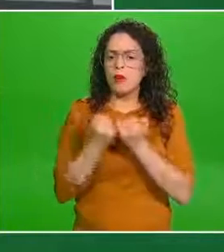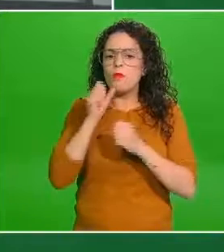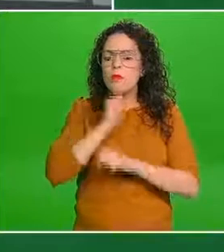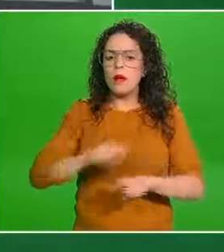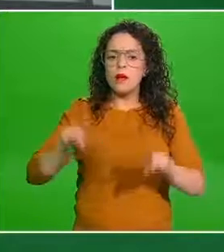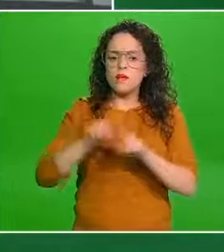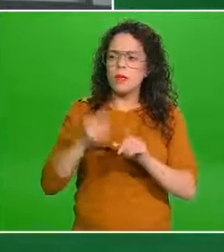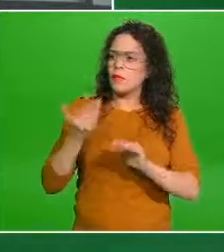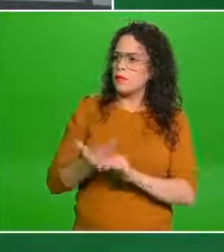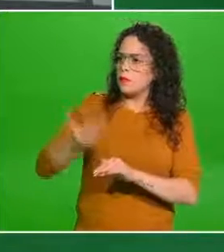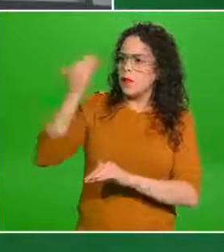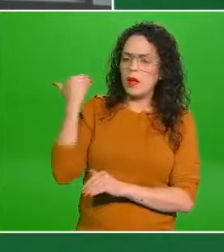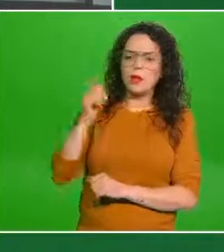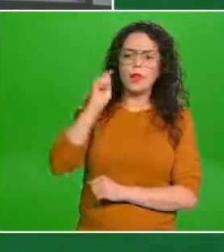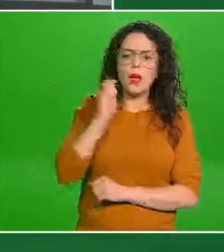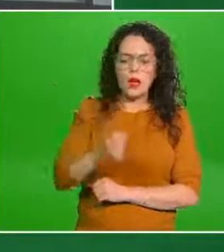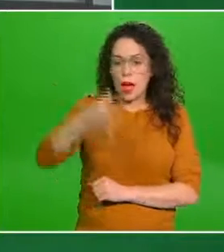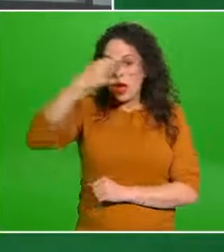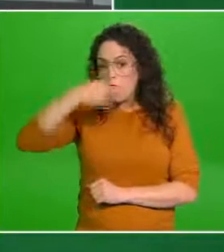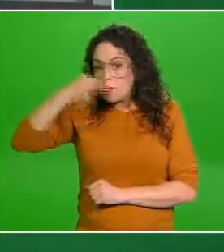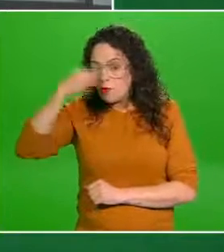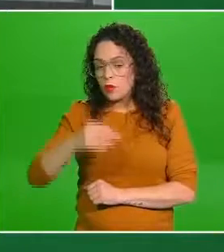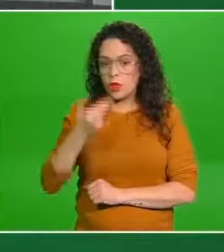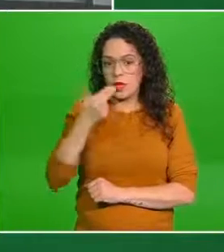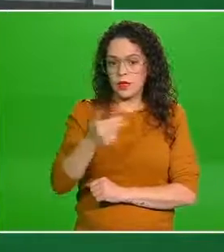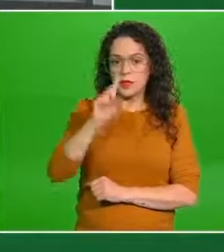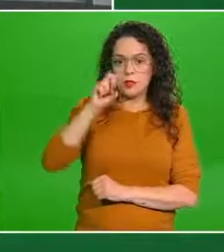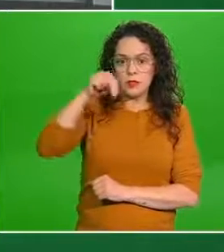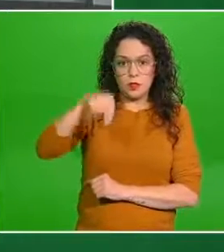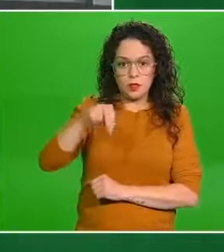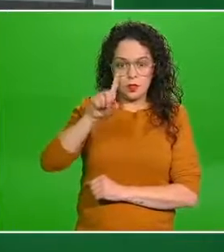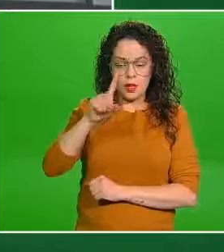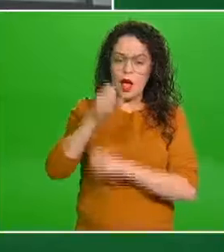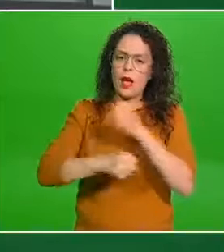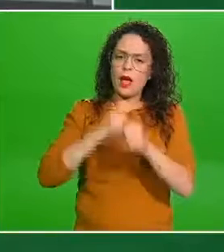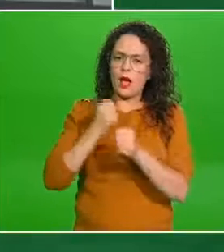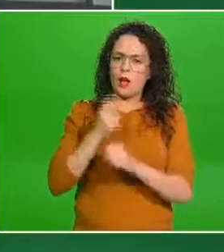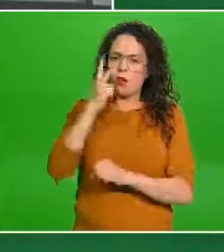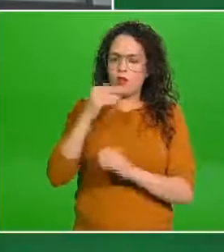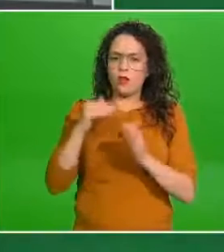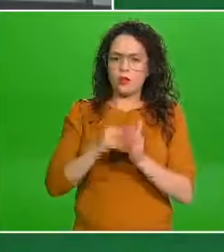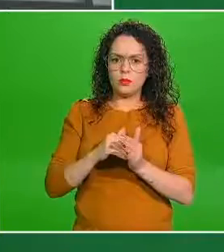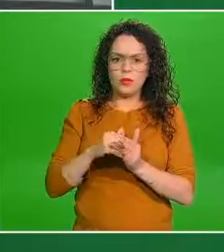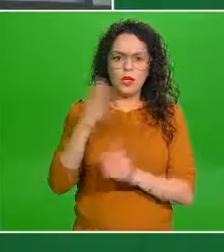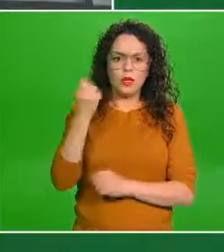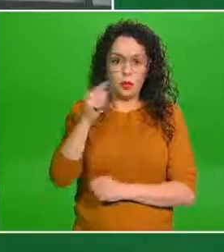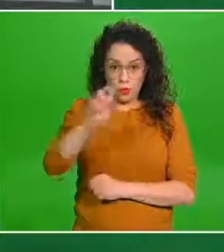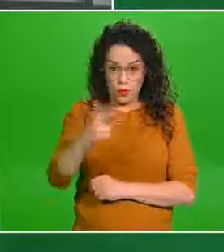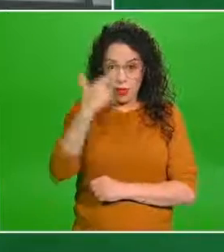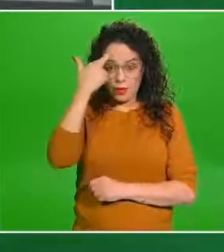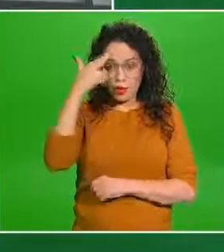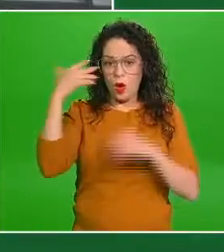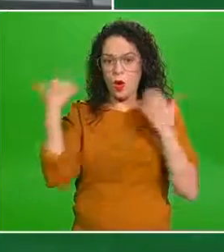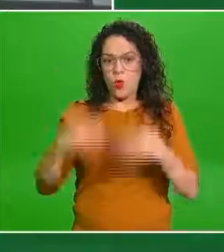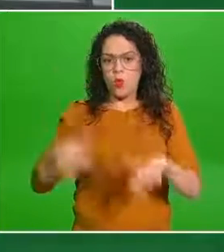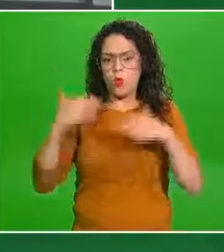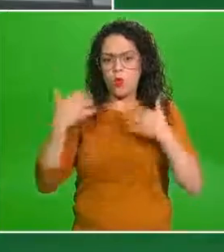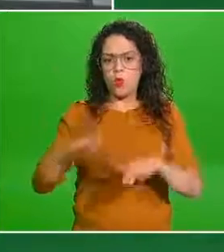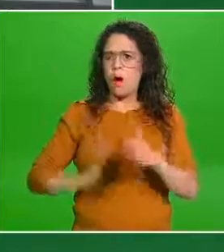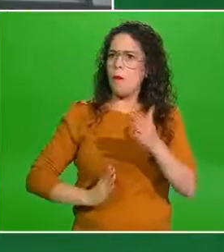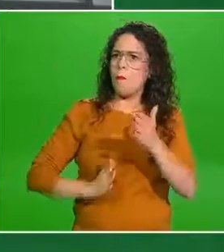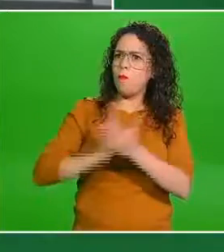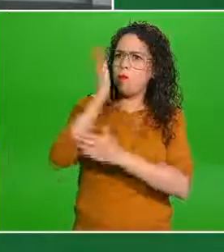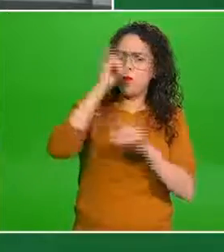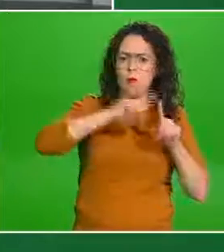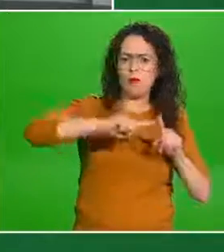inclusive con el problema de influenza H1N1 en el 2009, que como ustedes recordarán, tuvimos una curva muy importante, se presentaron